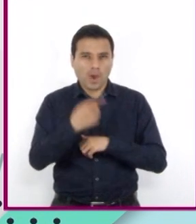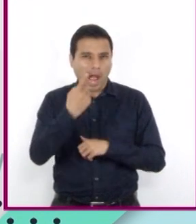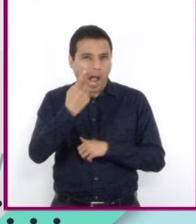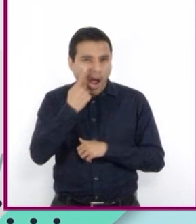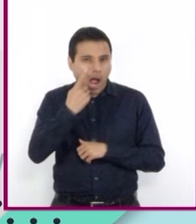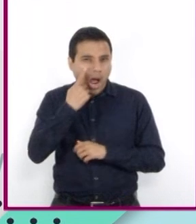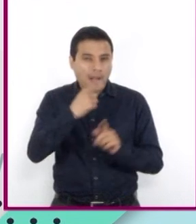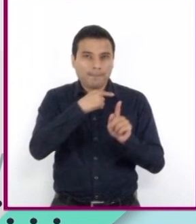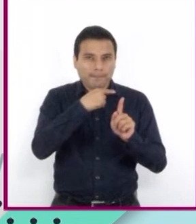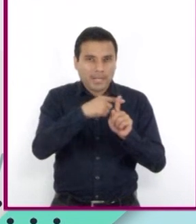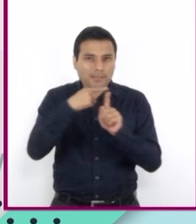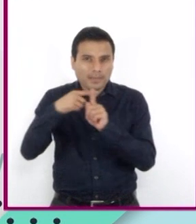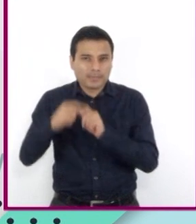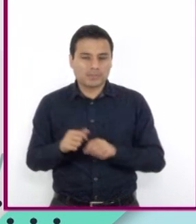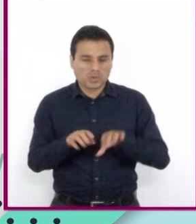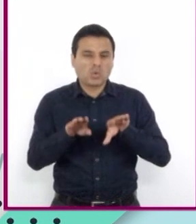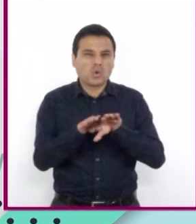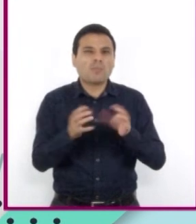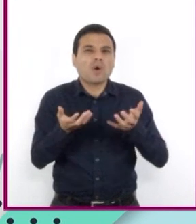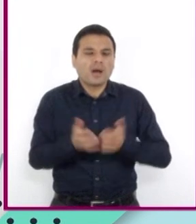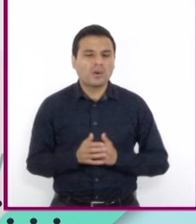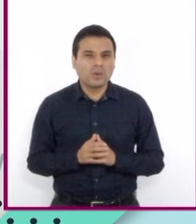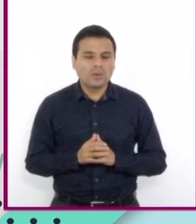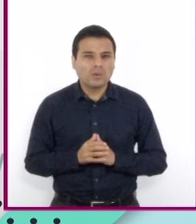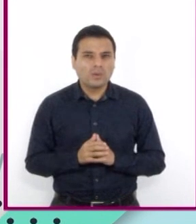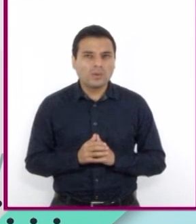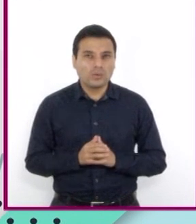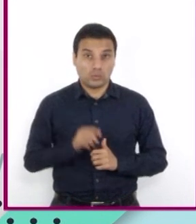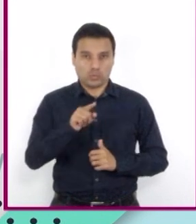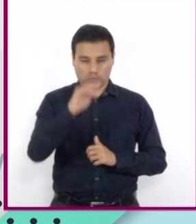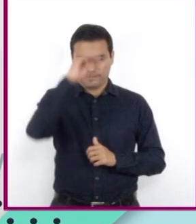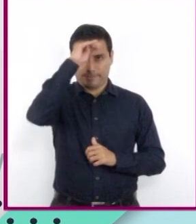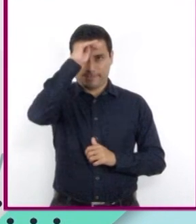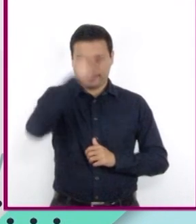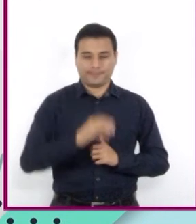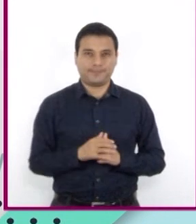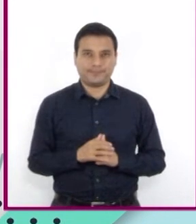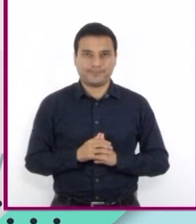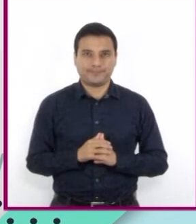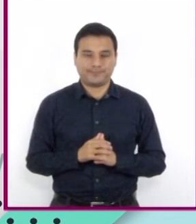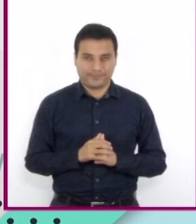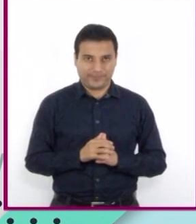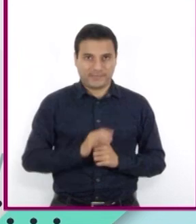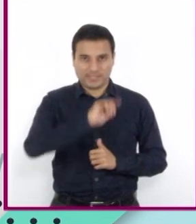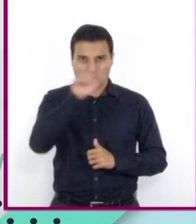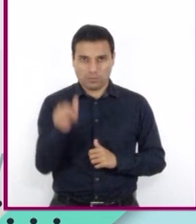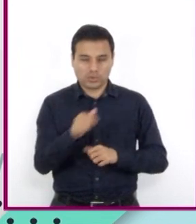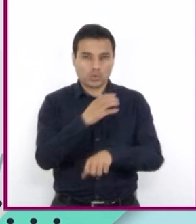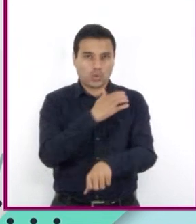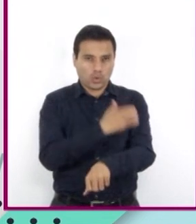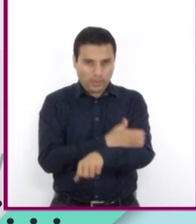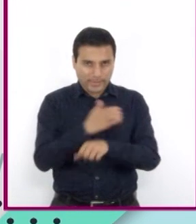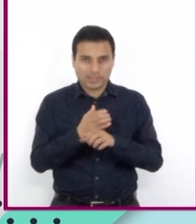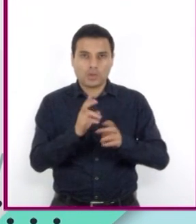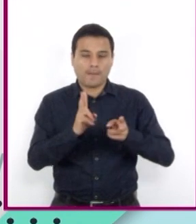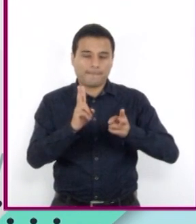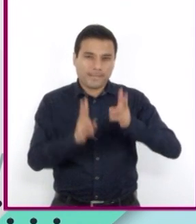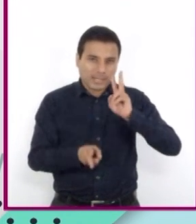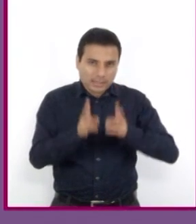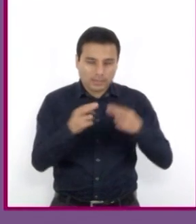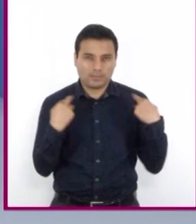expresión? Es una reflexión para que la piensen en casa y la socialicen con sus compañeros y